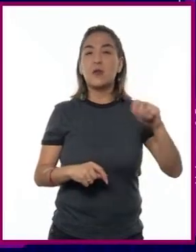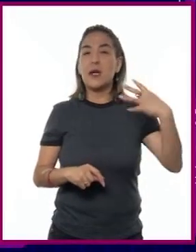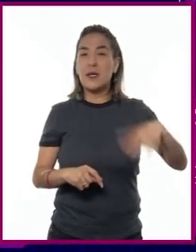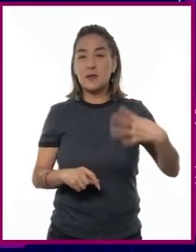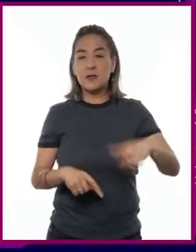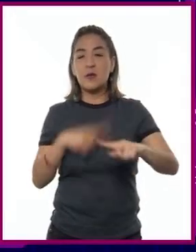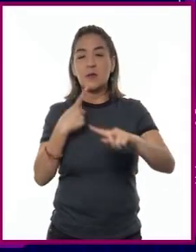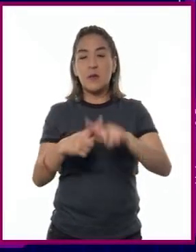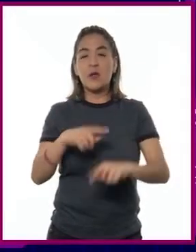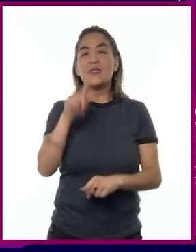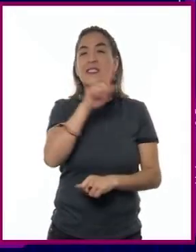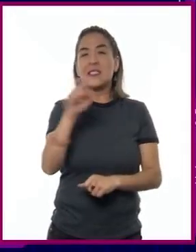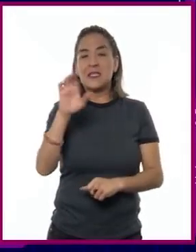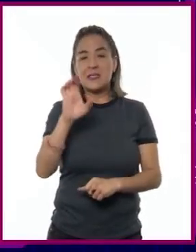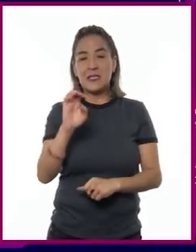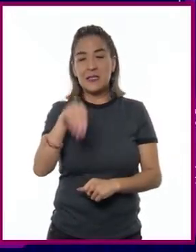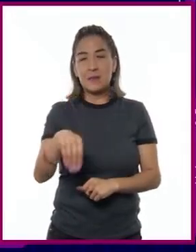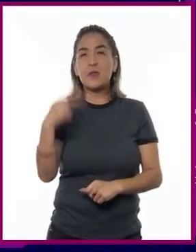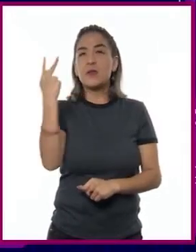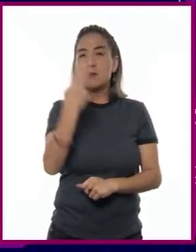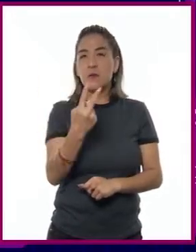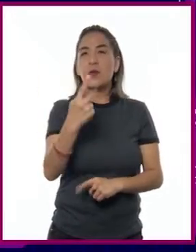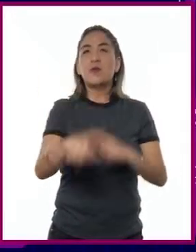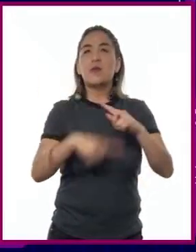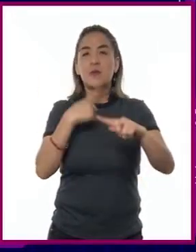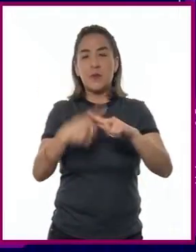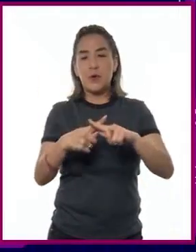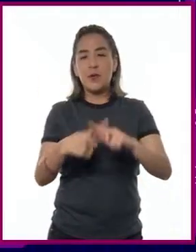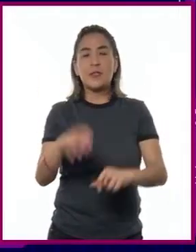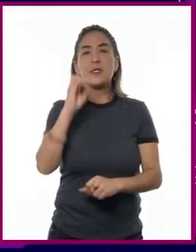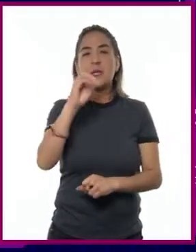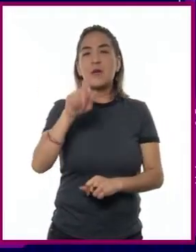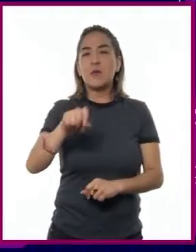por 100 centímetros cuadrados por